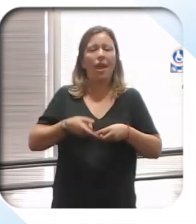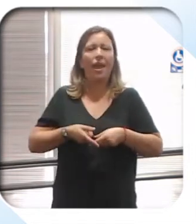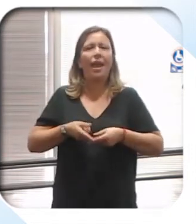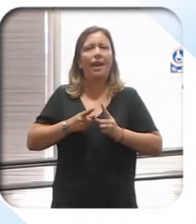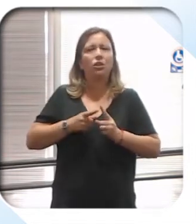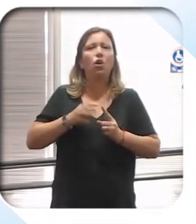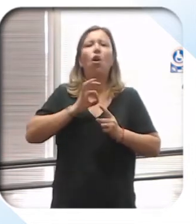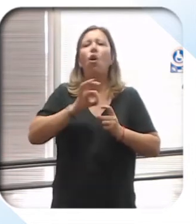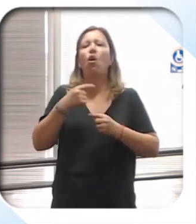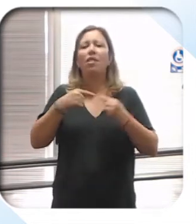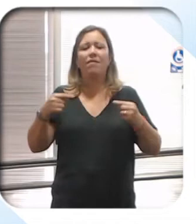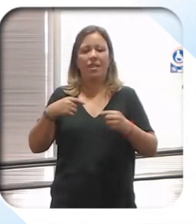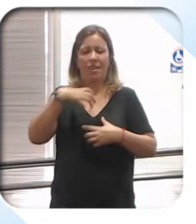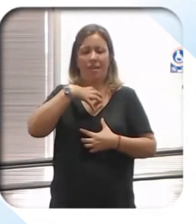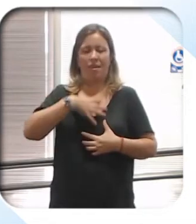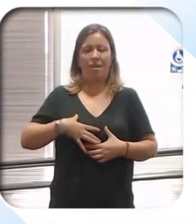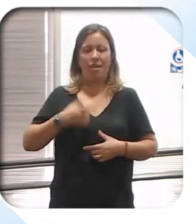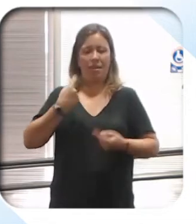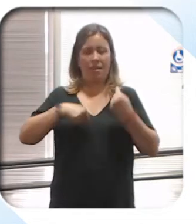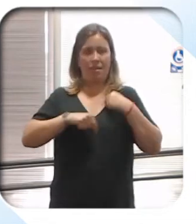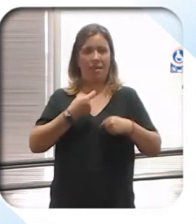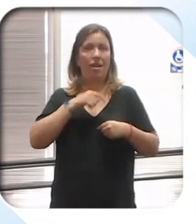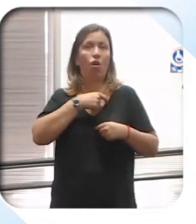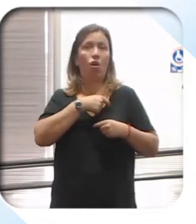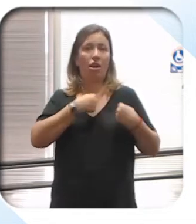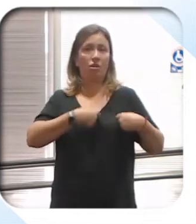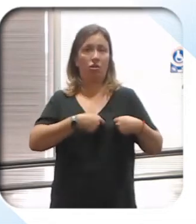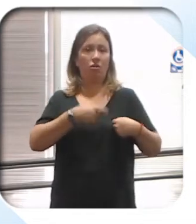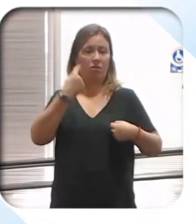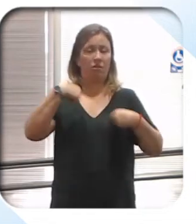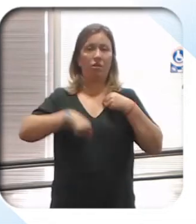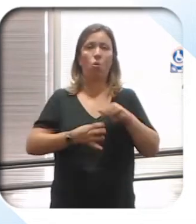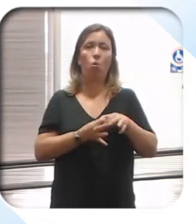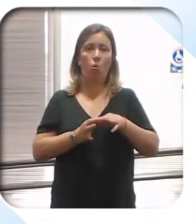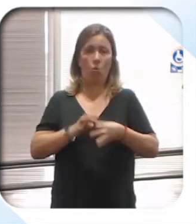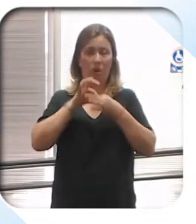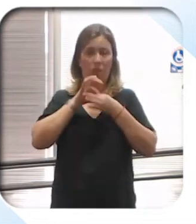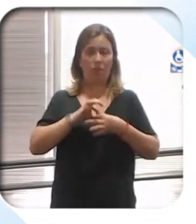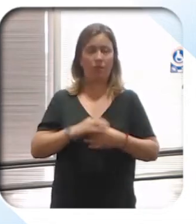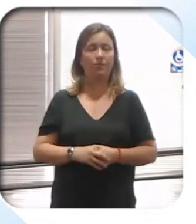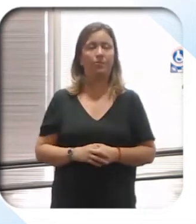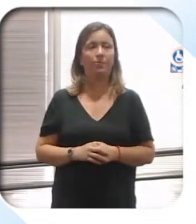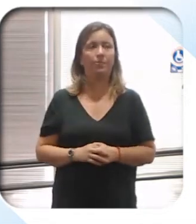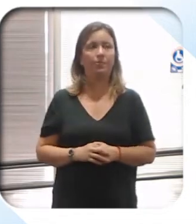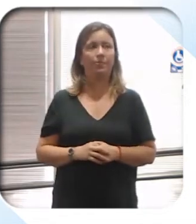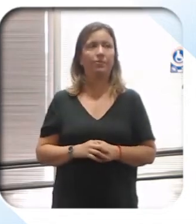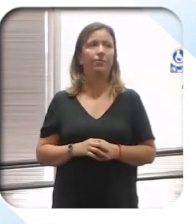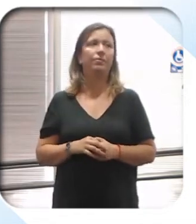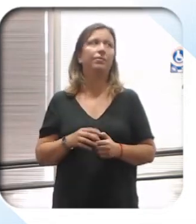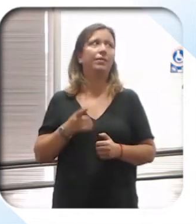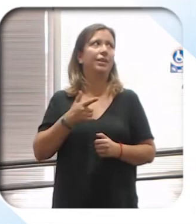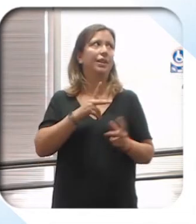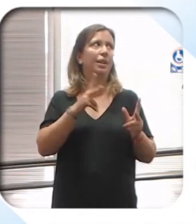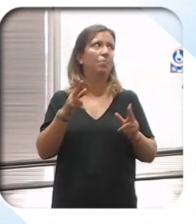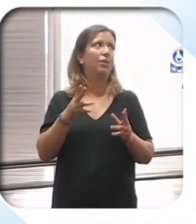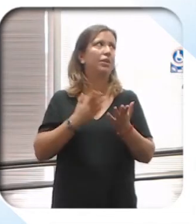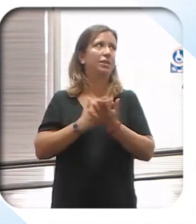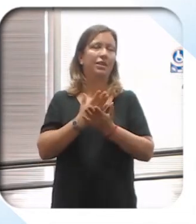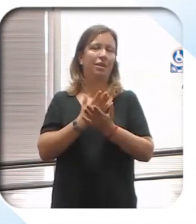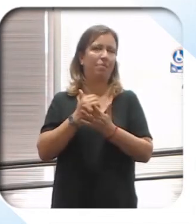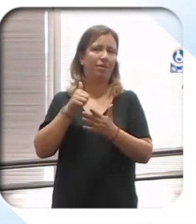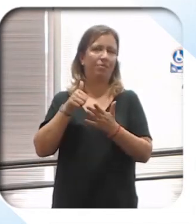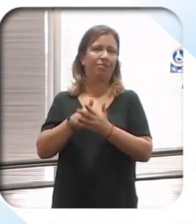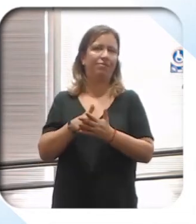de la vasodilatación de las arterias de los órganos genitales. A todos les va a gustar esta parte, por eso siempre la